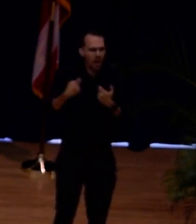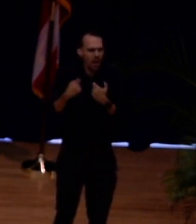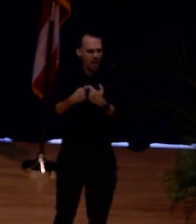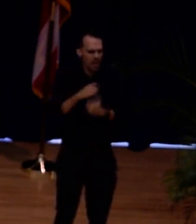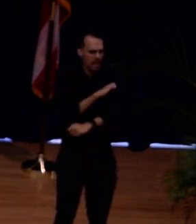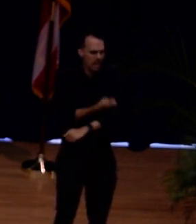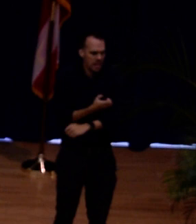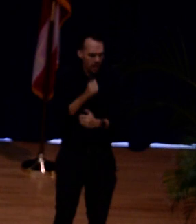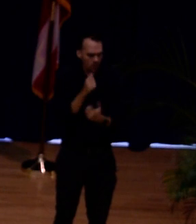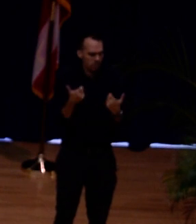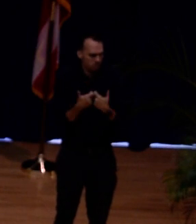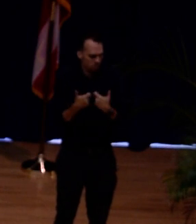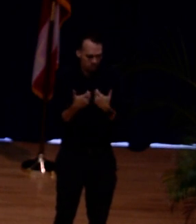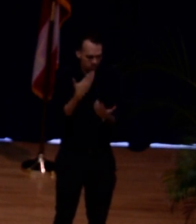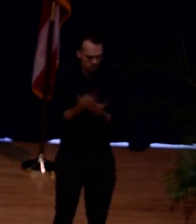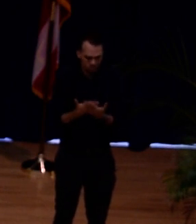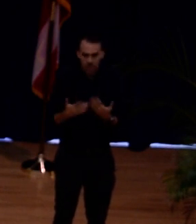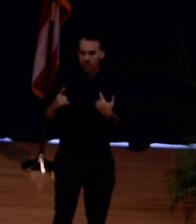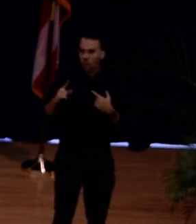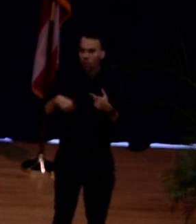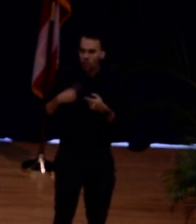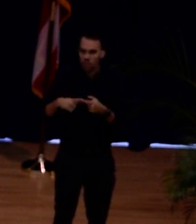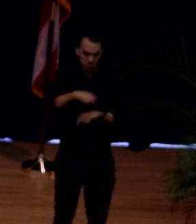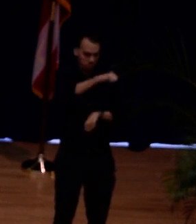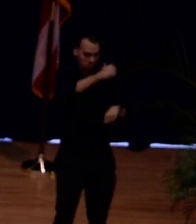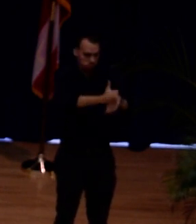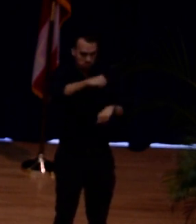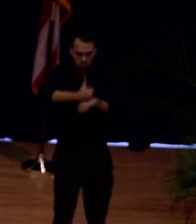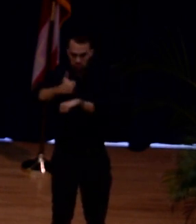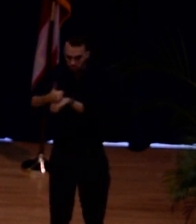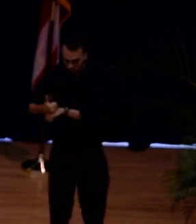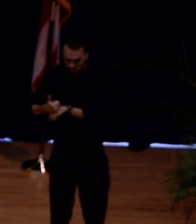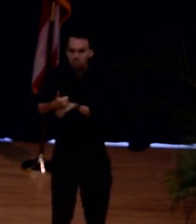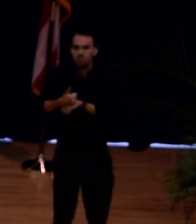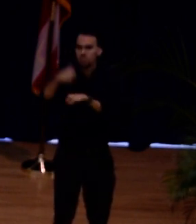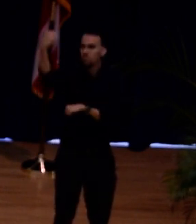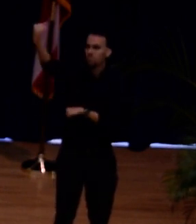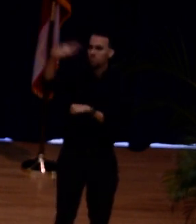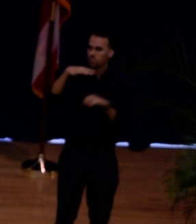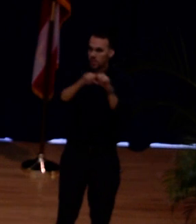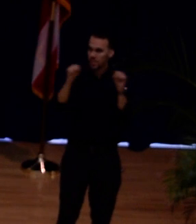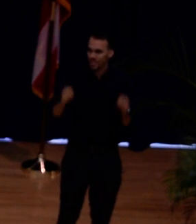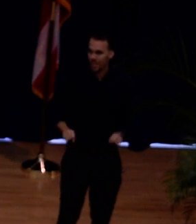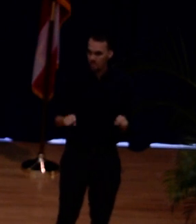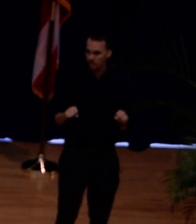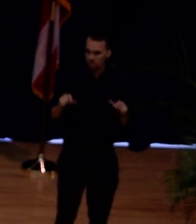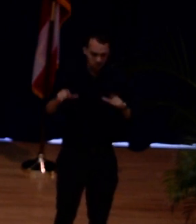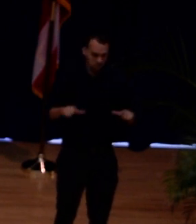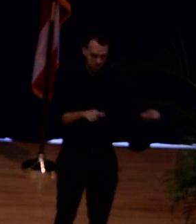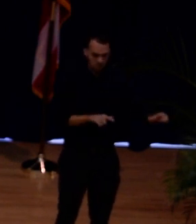siempre hablamos de que cuando vayamos a instalar estos sistemas en los hogares, de que cuando vayamos a hablar del tema de